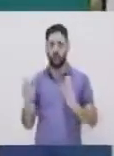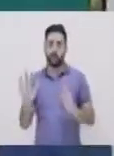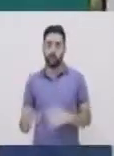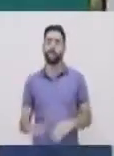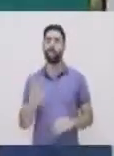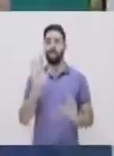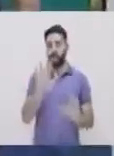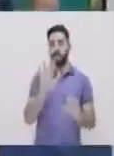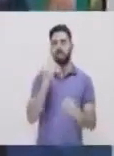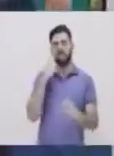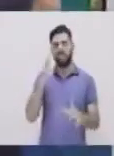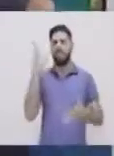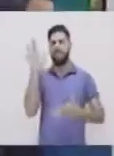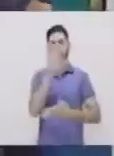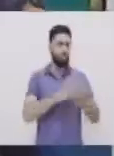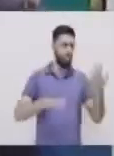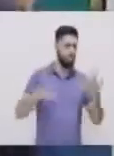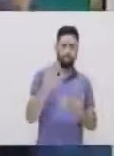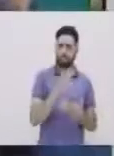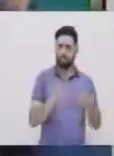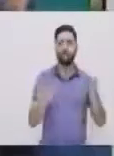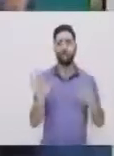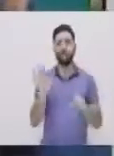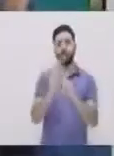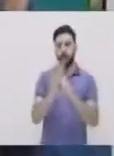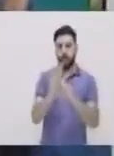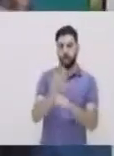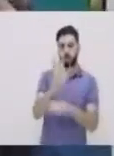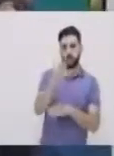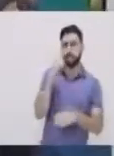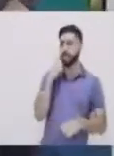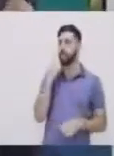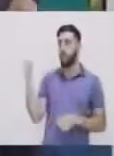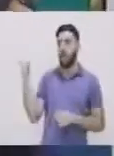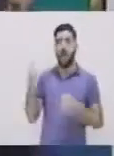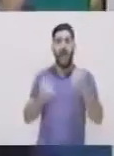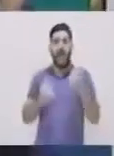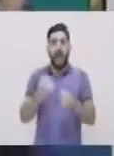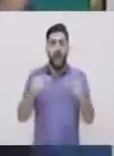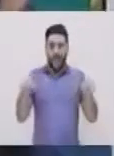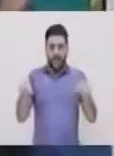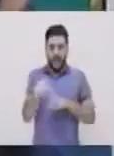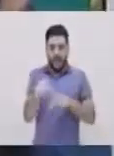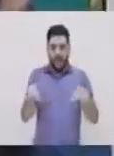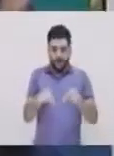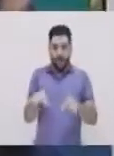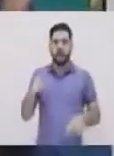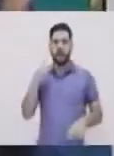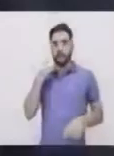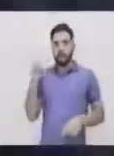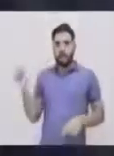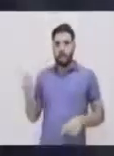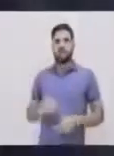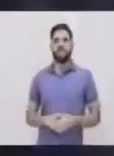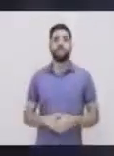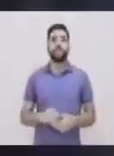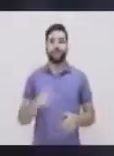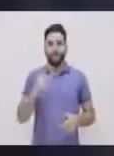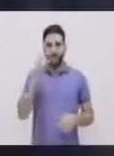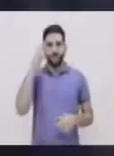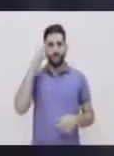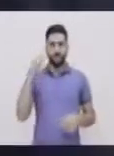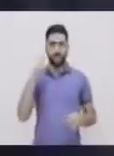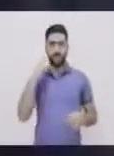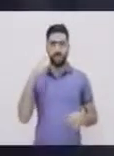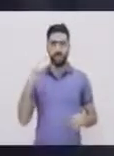pequeño ejemplo aquí en esta mesa. Tenemos dos pequeños carritos de juguete. Estos dos carritos cumplirán el papel de